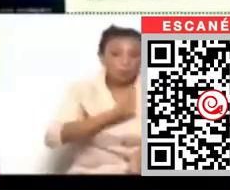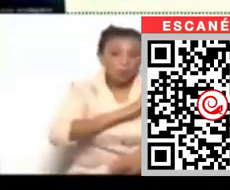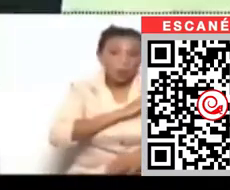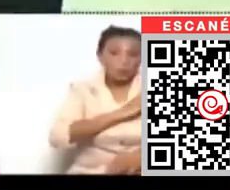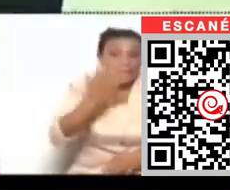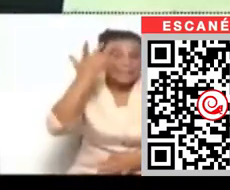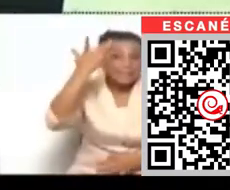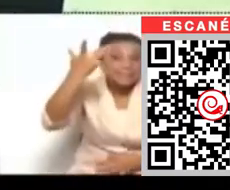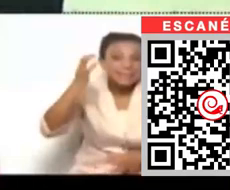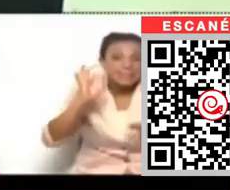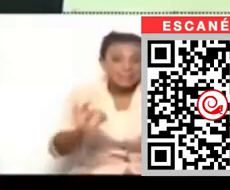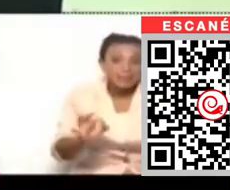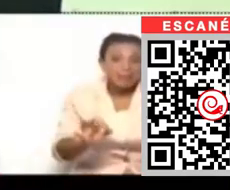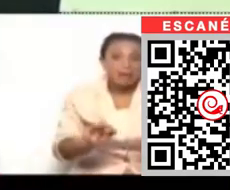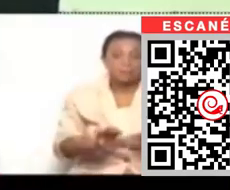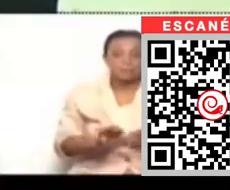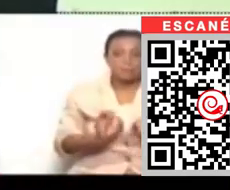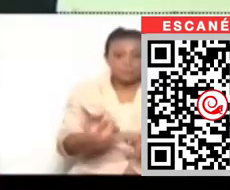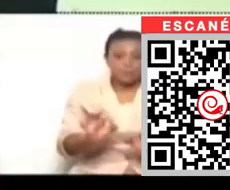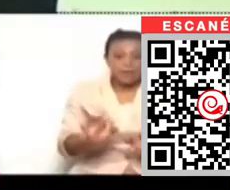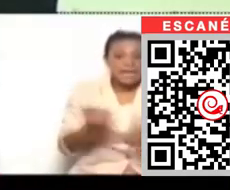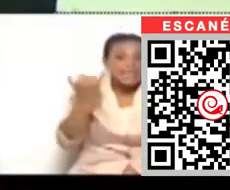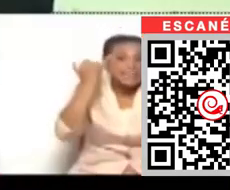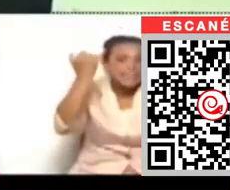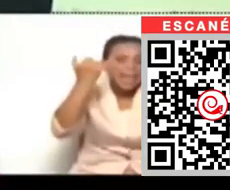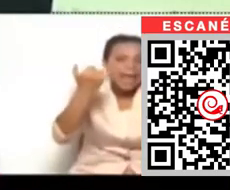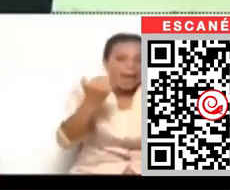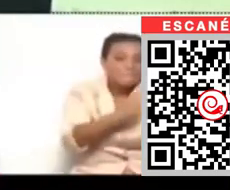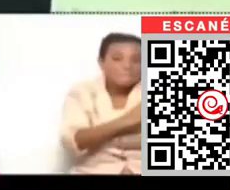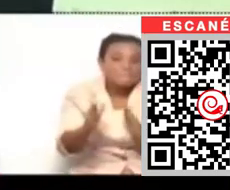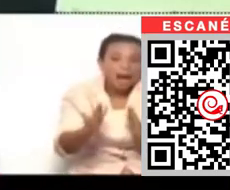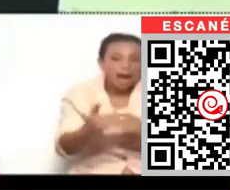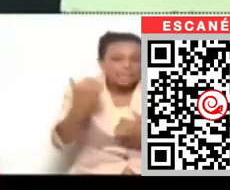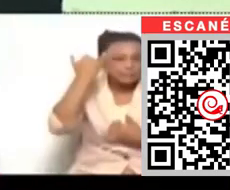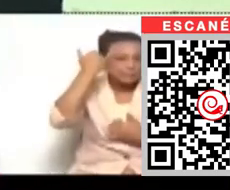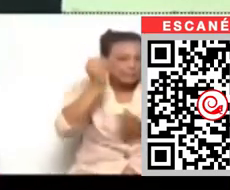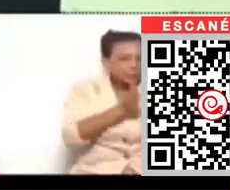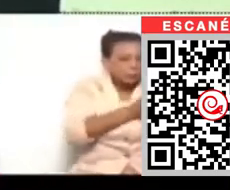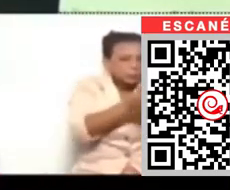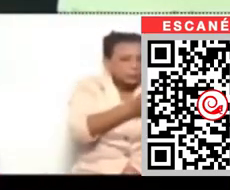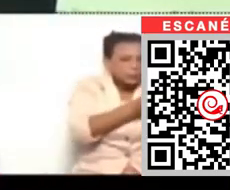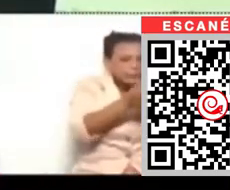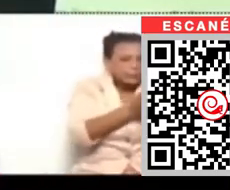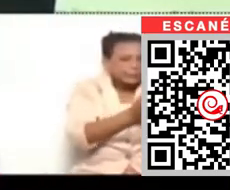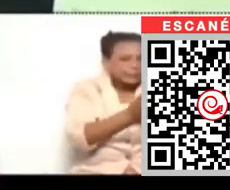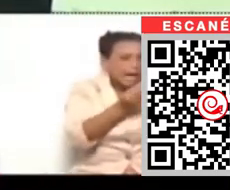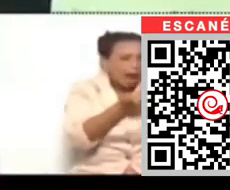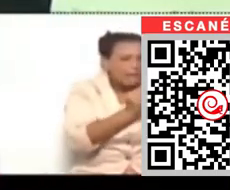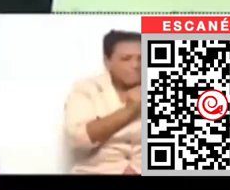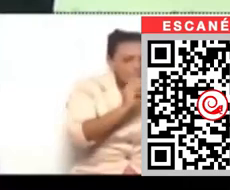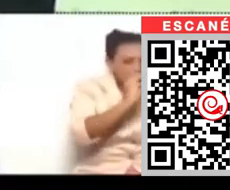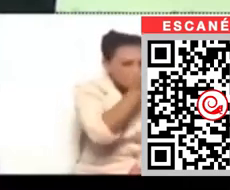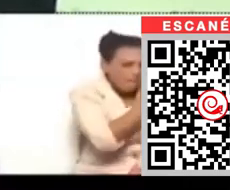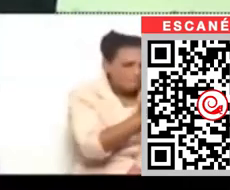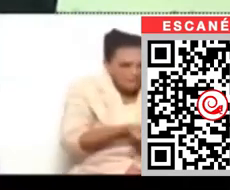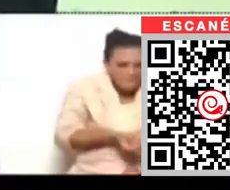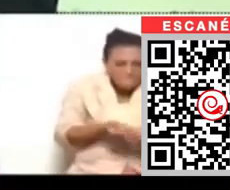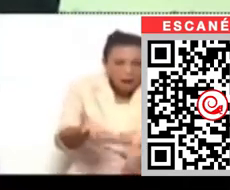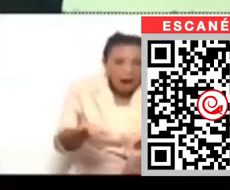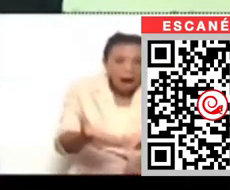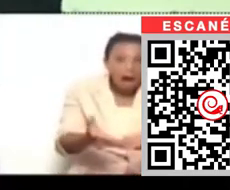los dueños ideológicos o intelectuales, los autores reales,